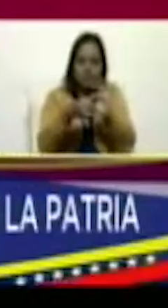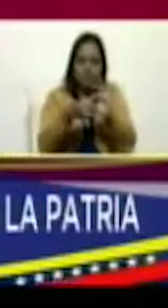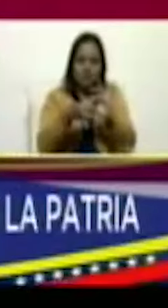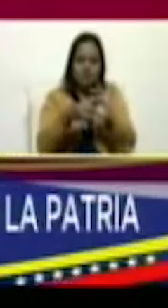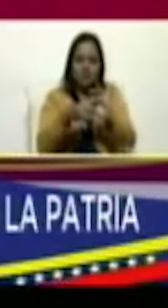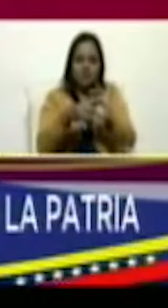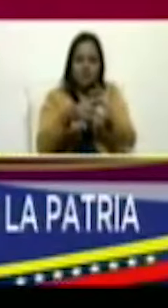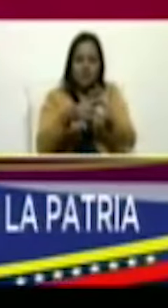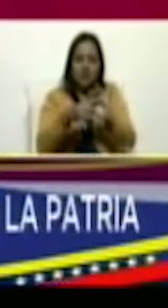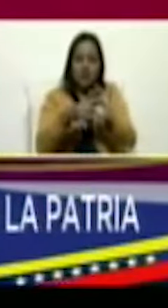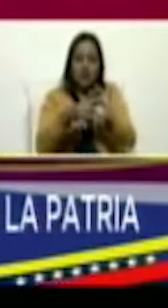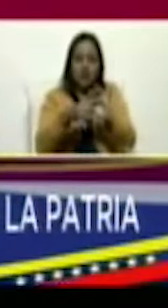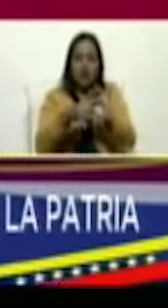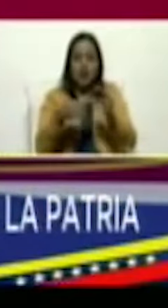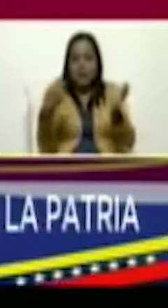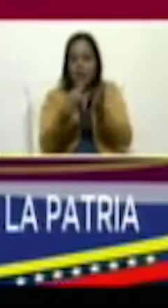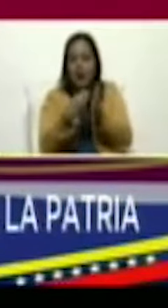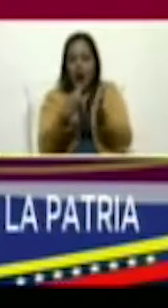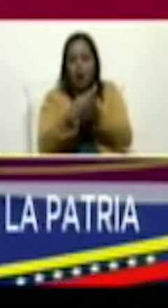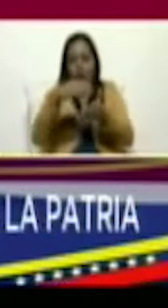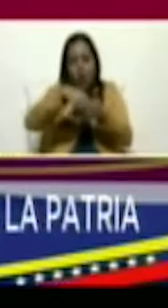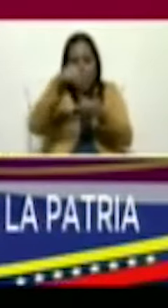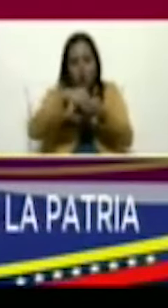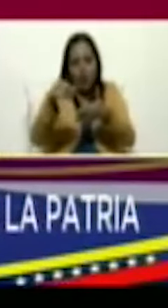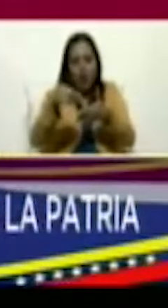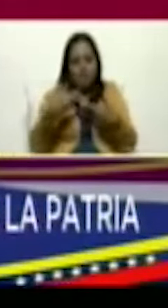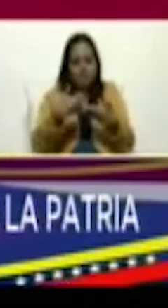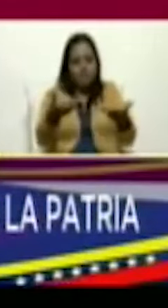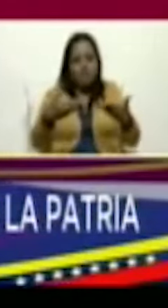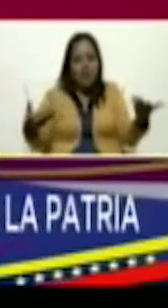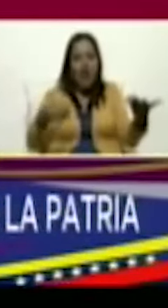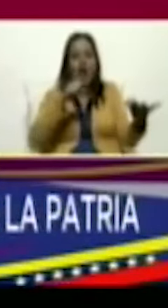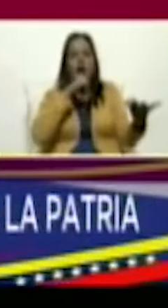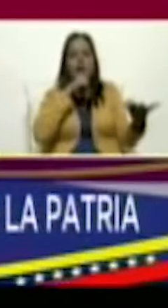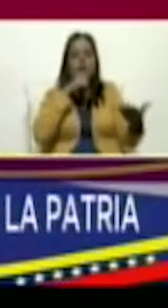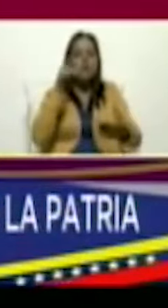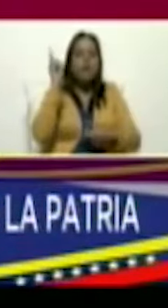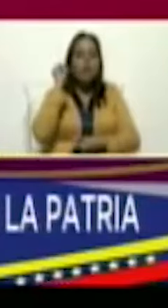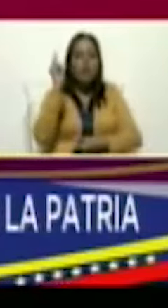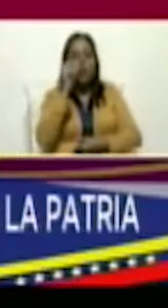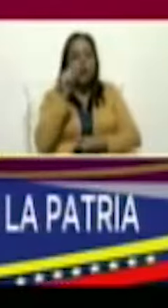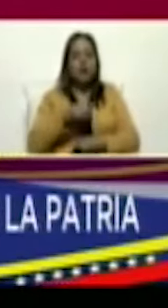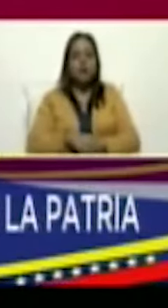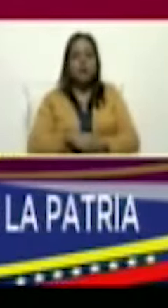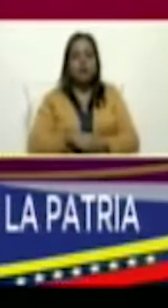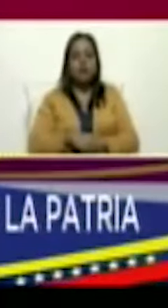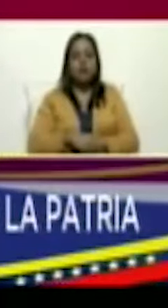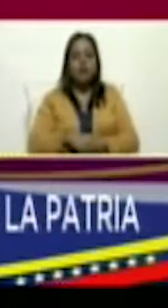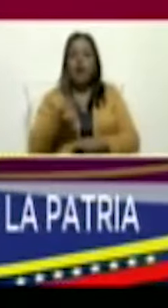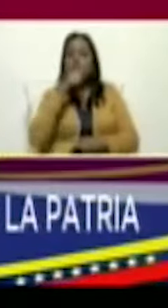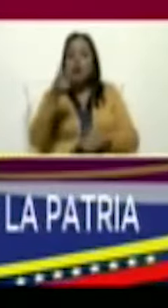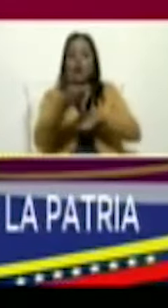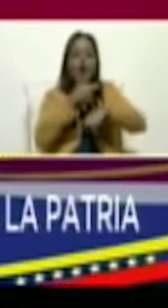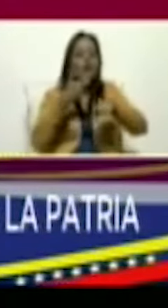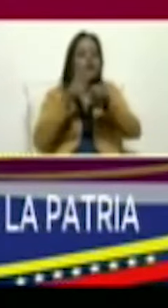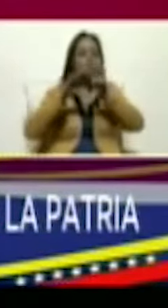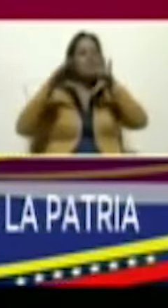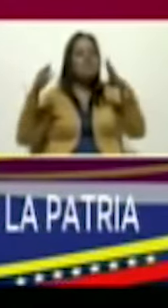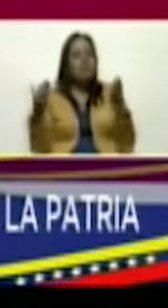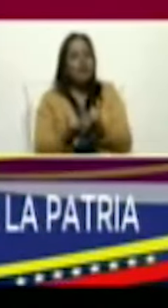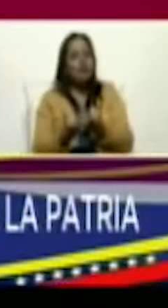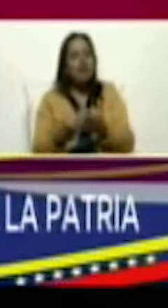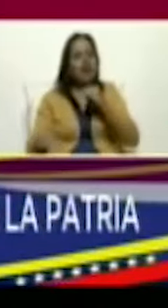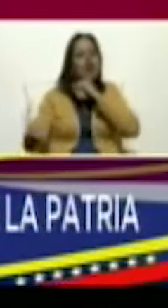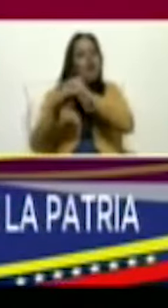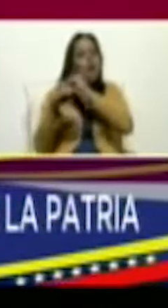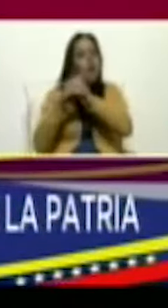indexado el ingreso de nuestros abuelos y abuelas. Indexado. No hay gobierno en el mundo hoy